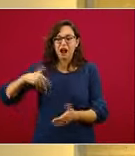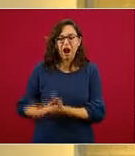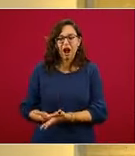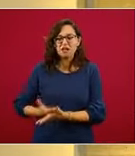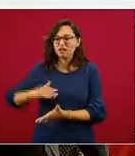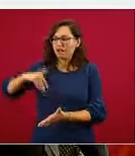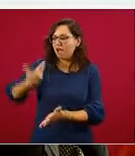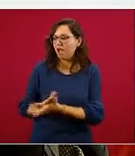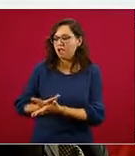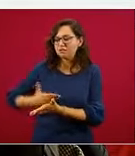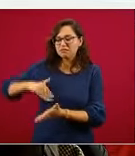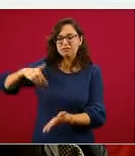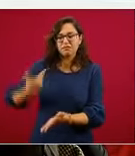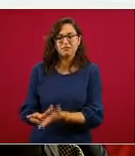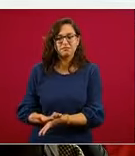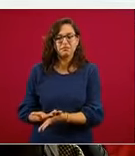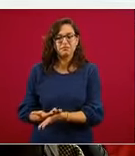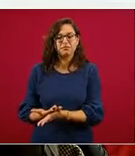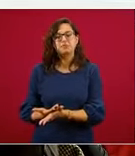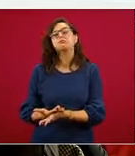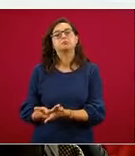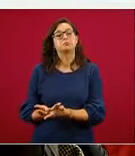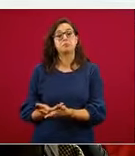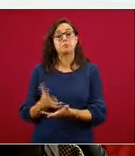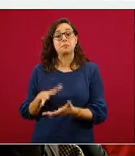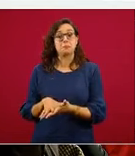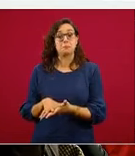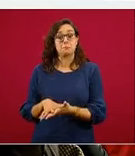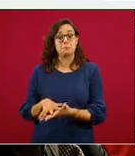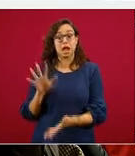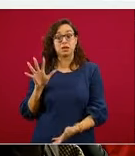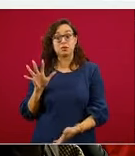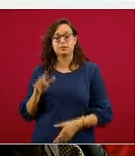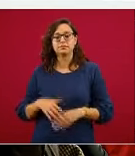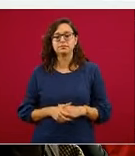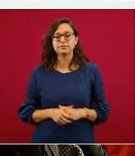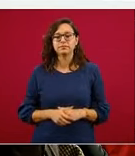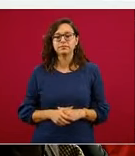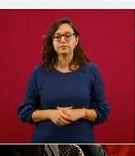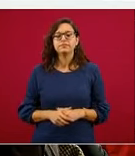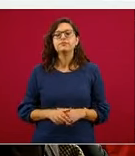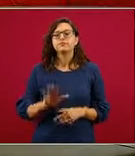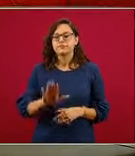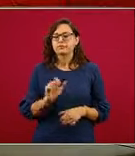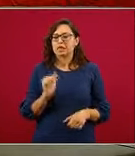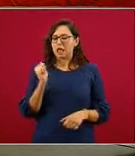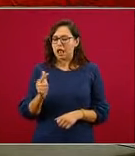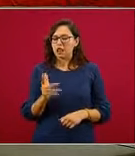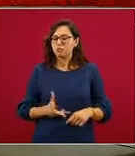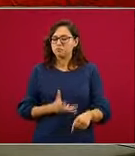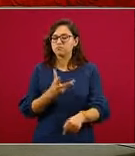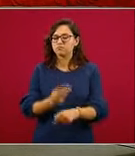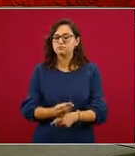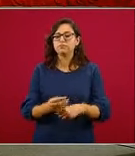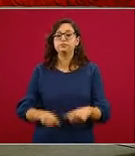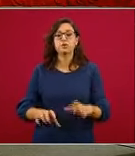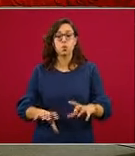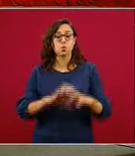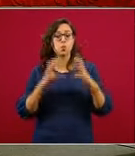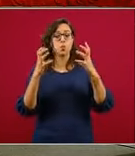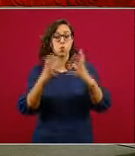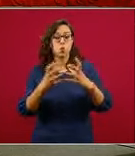en personas que toman estos medicamentos es mucho más alto. Les voy a contar algo más. En el mundo, la cantidad